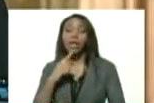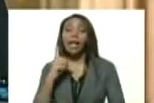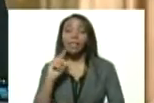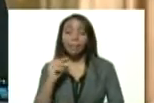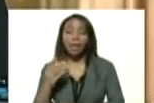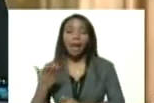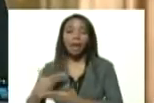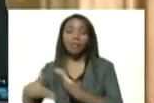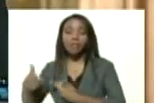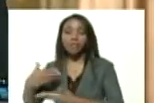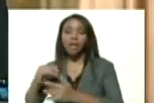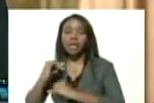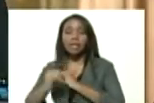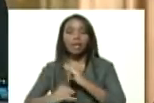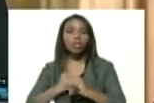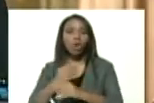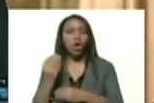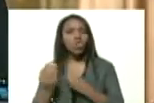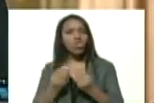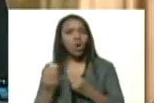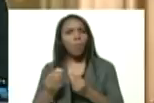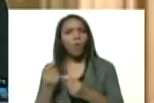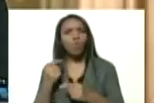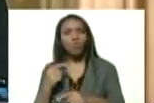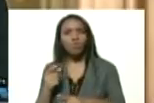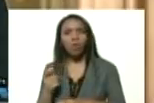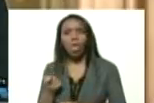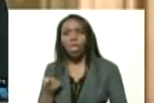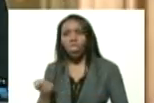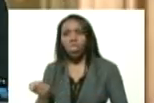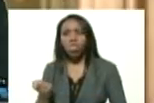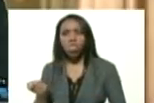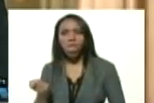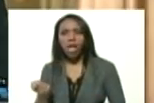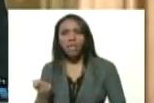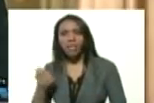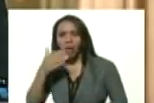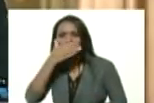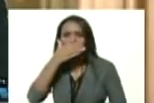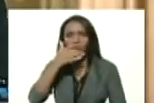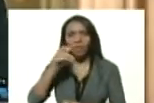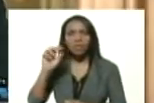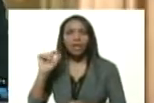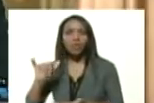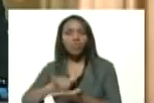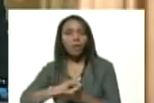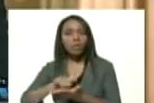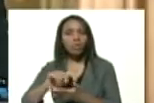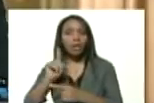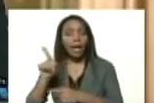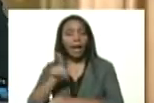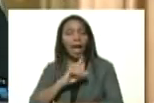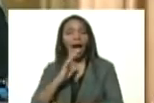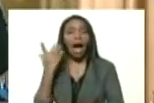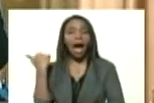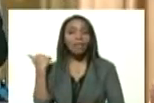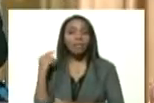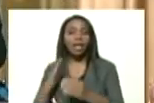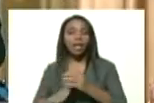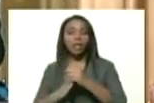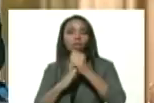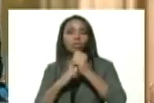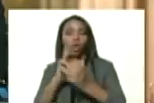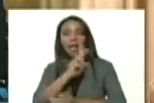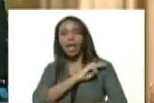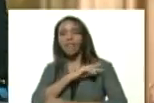internacionales como un extorsionador de las mafias newyorkina que él dirigió como jefe de